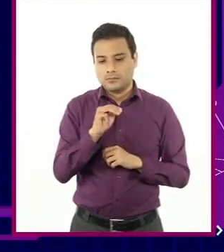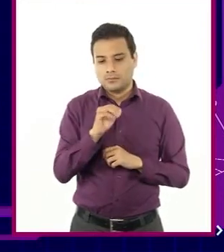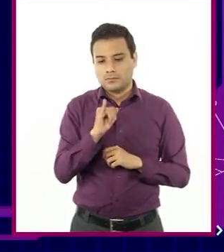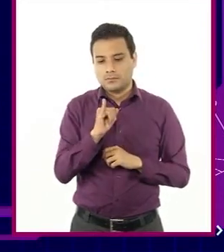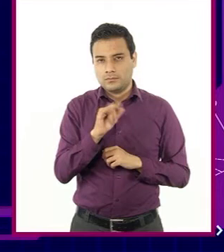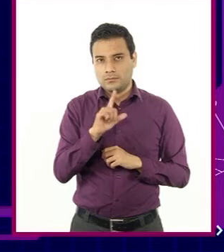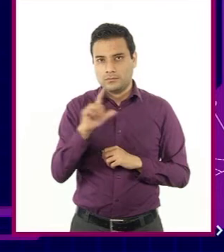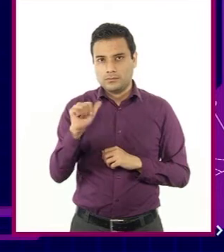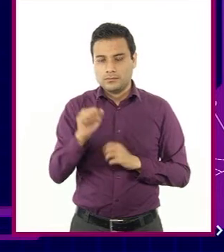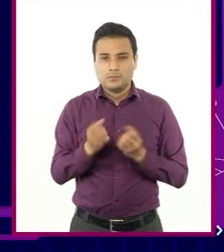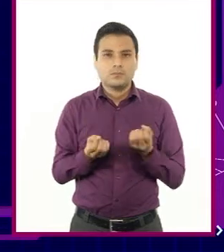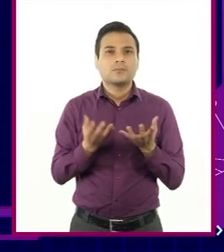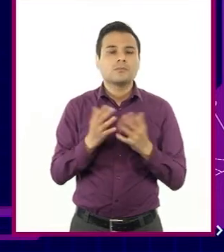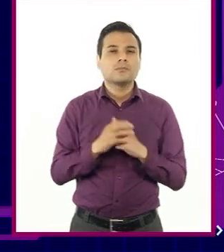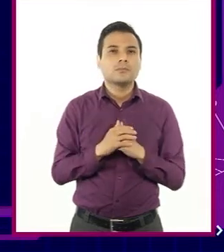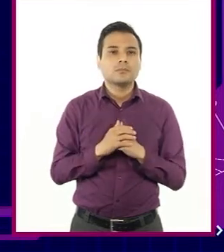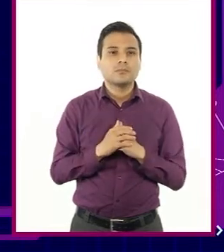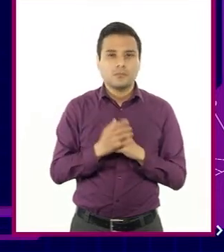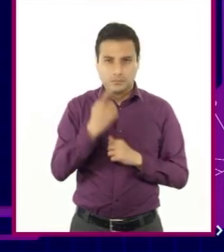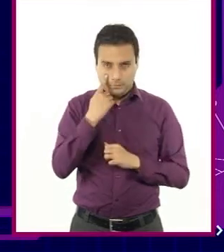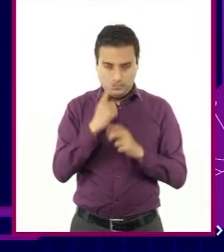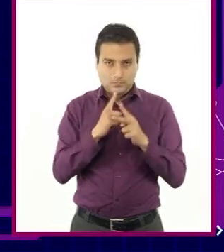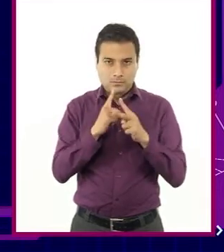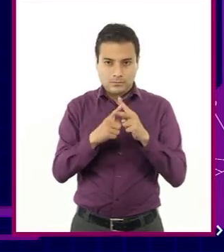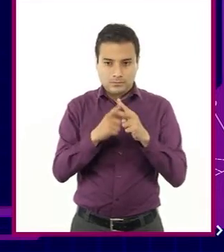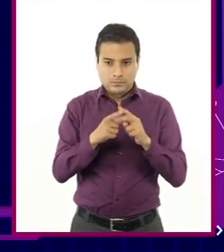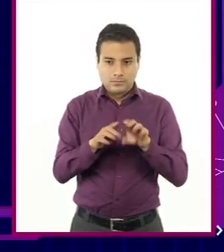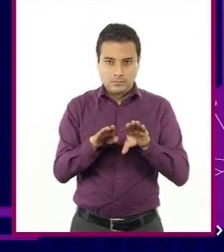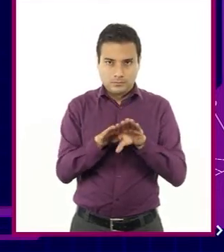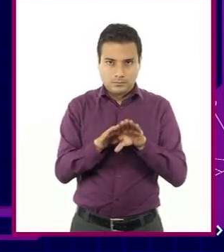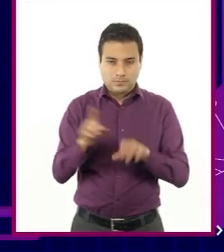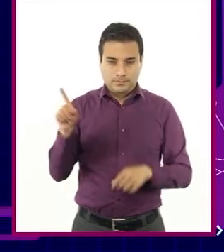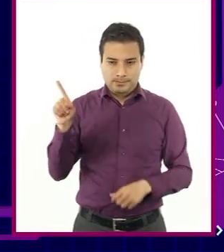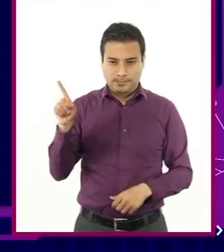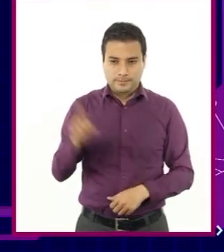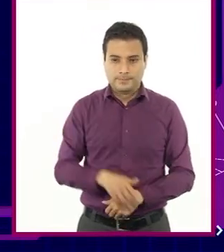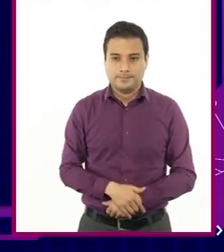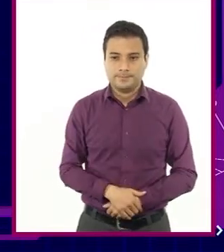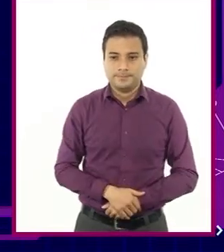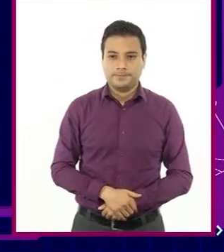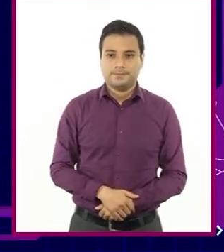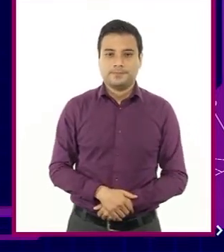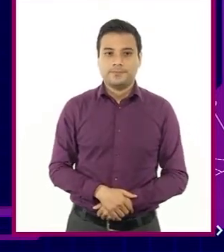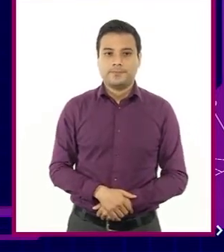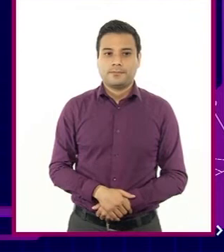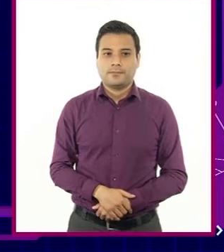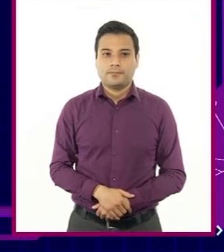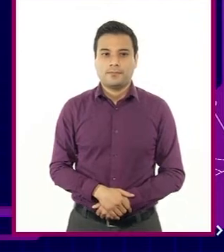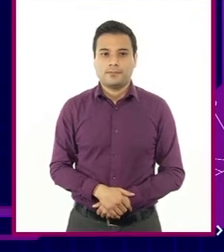en millas. Utilizamos el factor de conversión de la tabla, por lo tanto dividimos